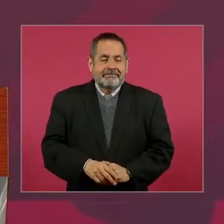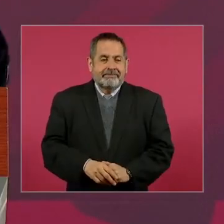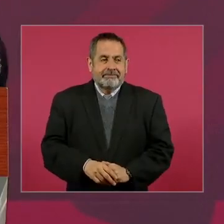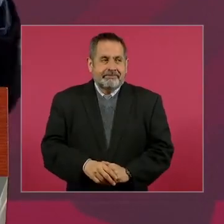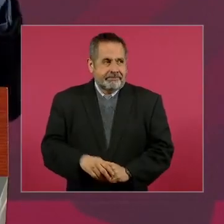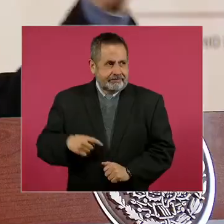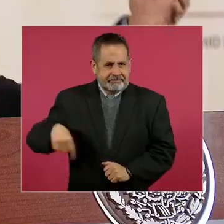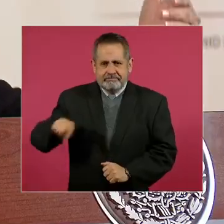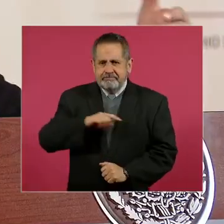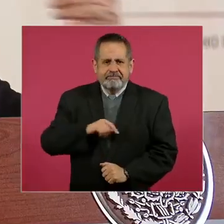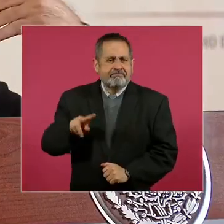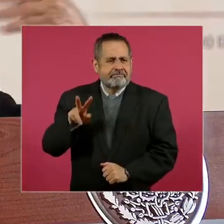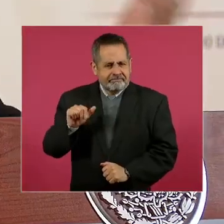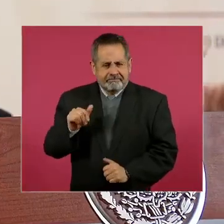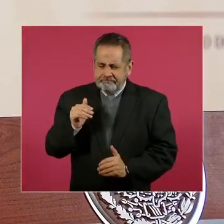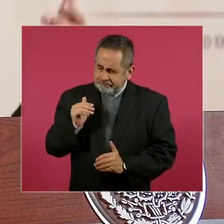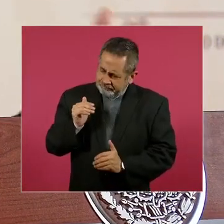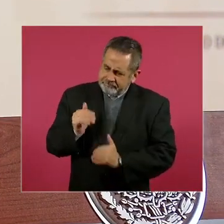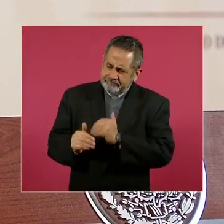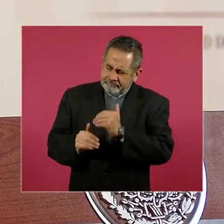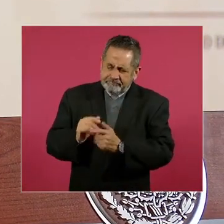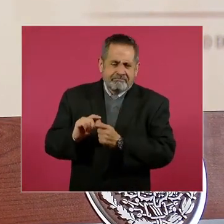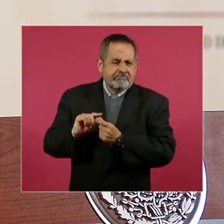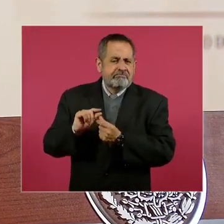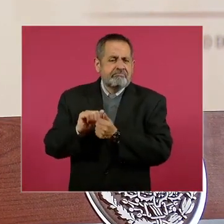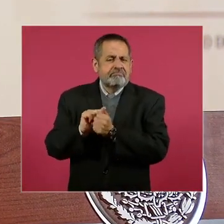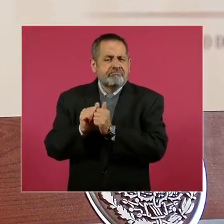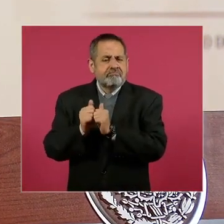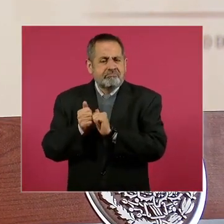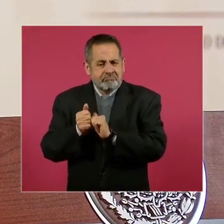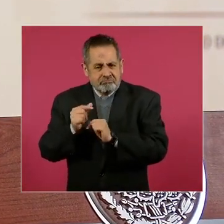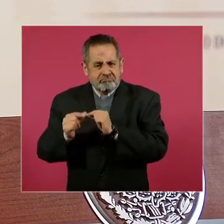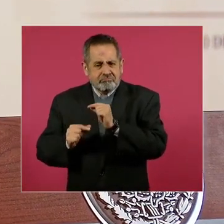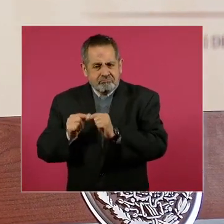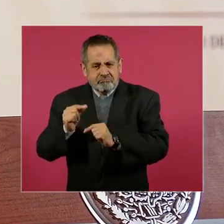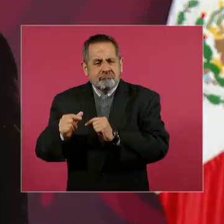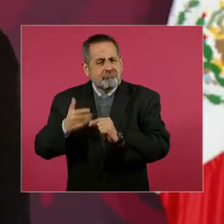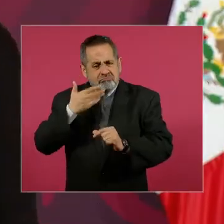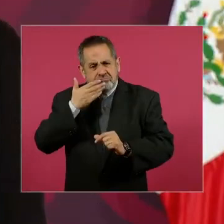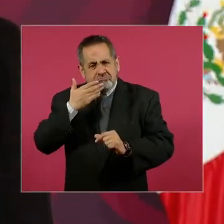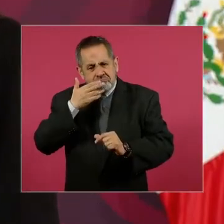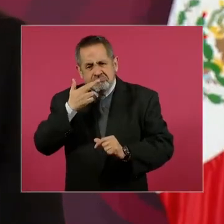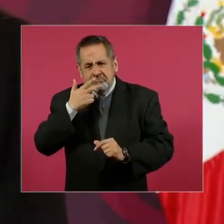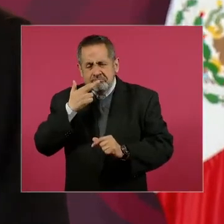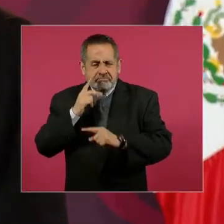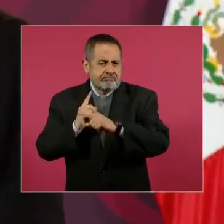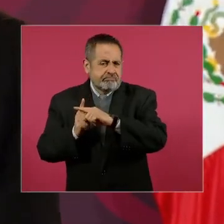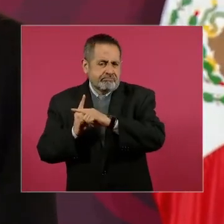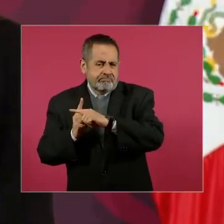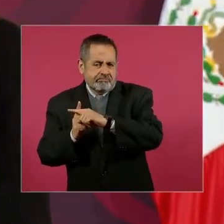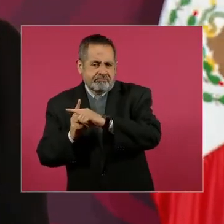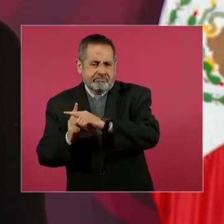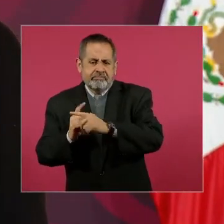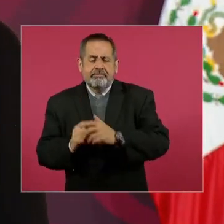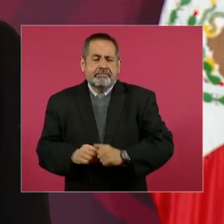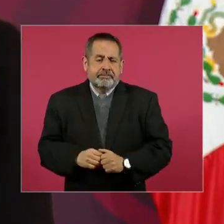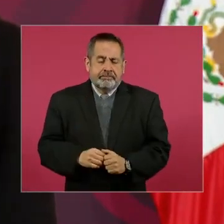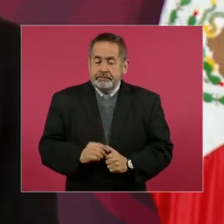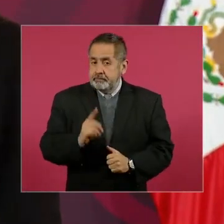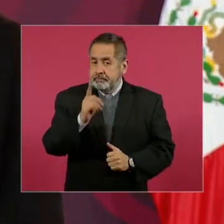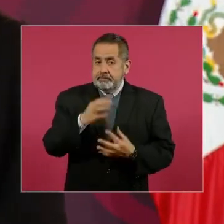Ahí vamos poco a poco, y es muy importante que se tome en cuenta que todas estas